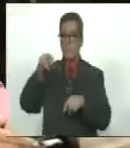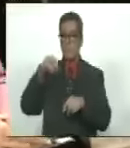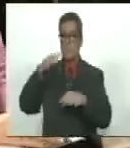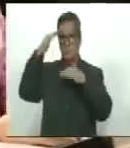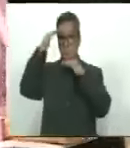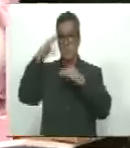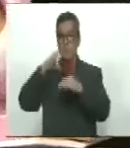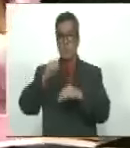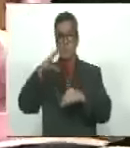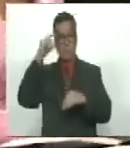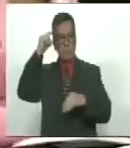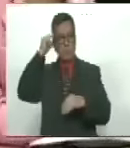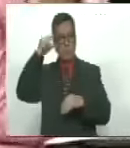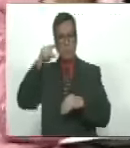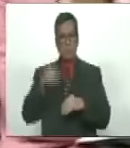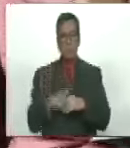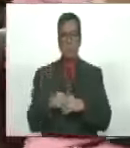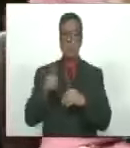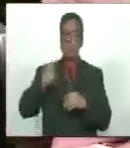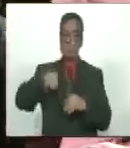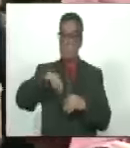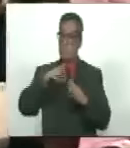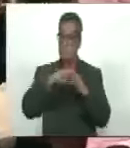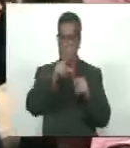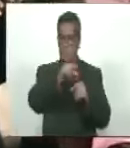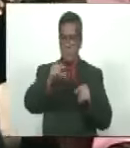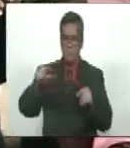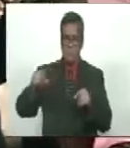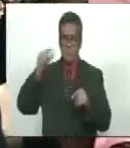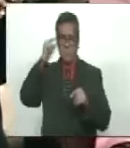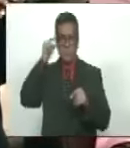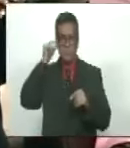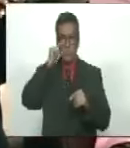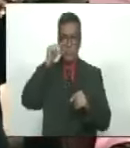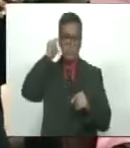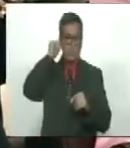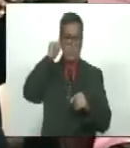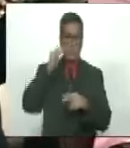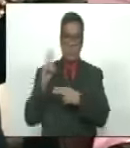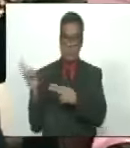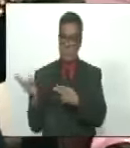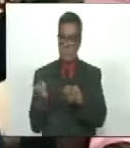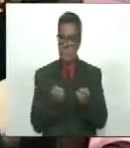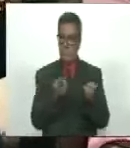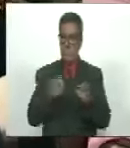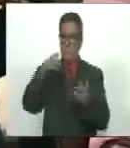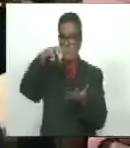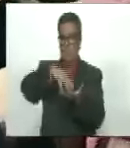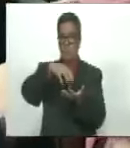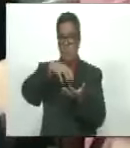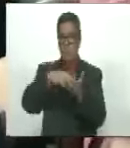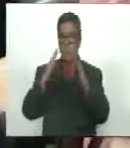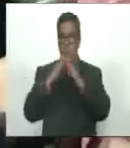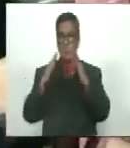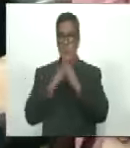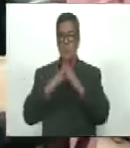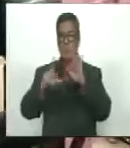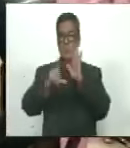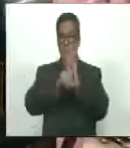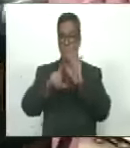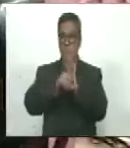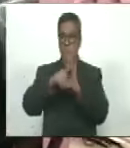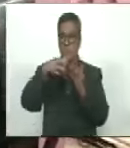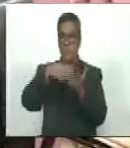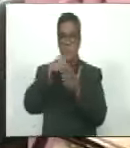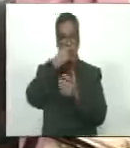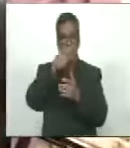un saludo, buenos días a todos y a todas. Bienvenidos a la Casa del Pueblo, a la Casa de las Leyes, a la Casa